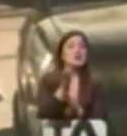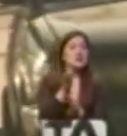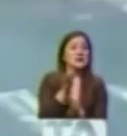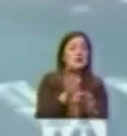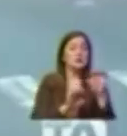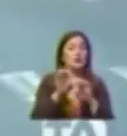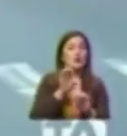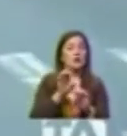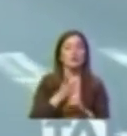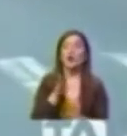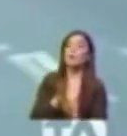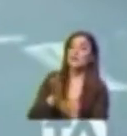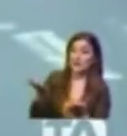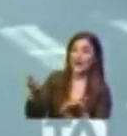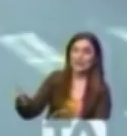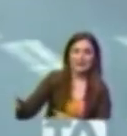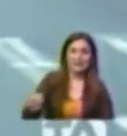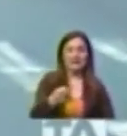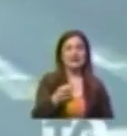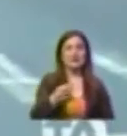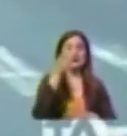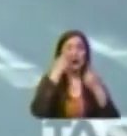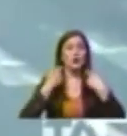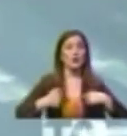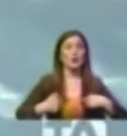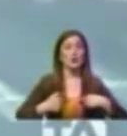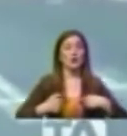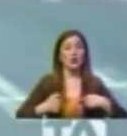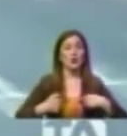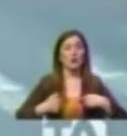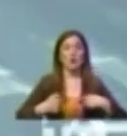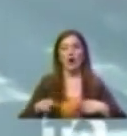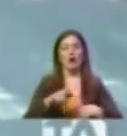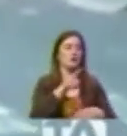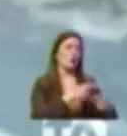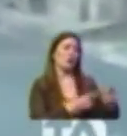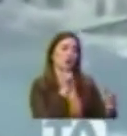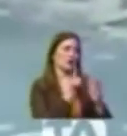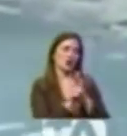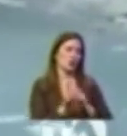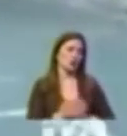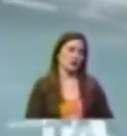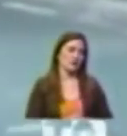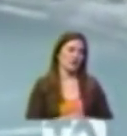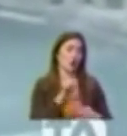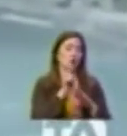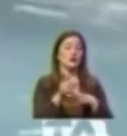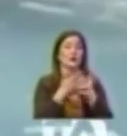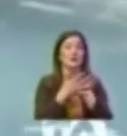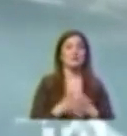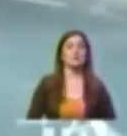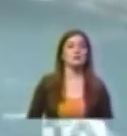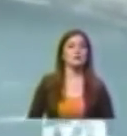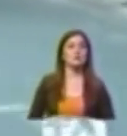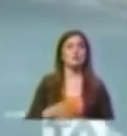y cuando lo hubo, luego de examinar a uno de los heridos, ya no cabía una denuncia, sino una demanda penal. De